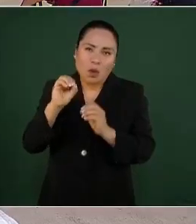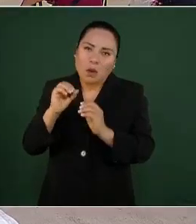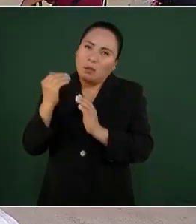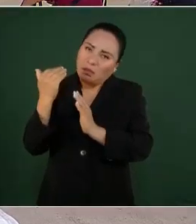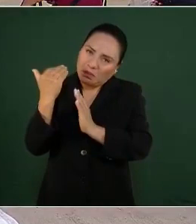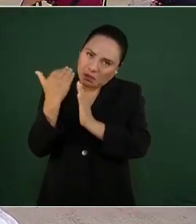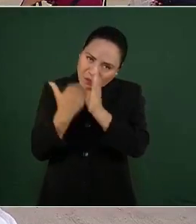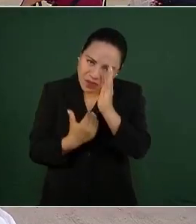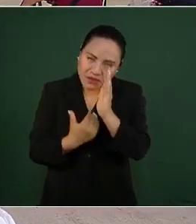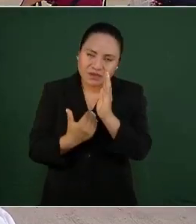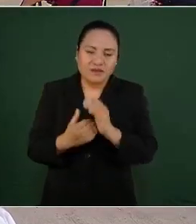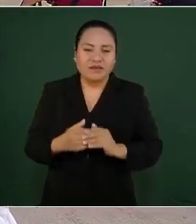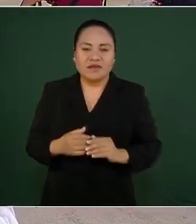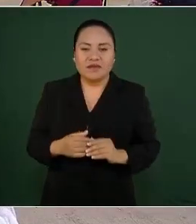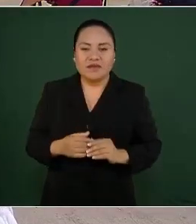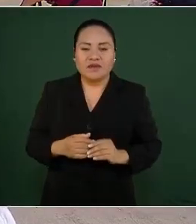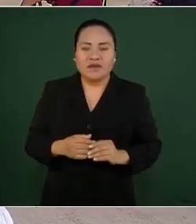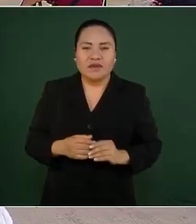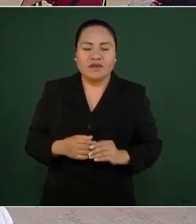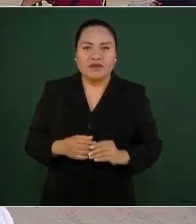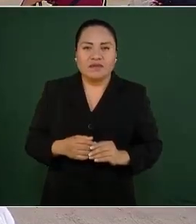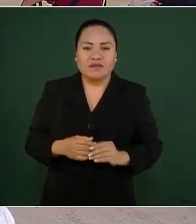Ah, pero